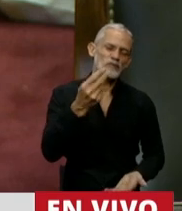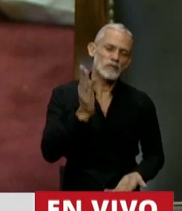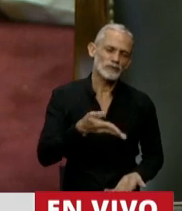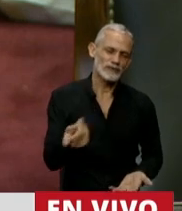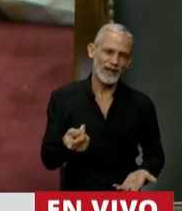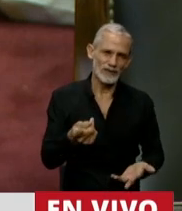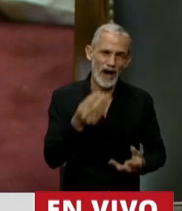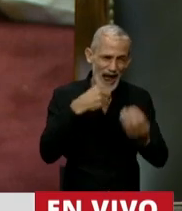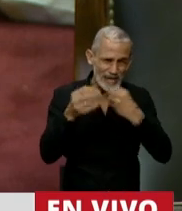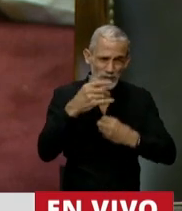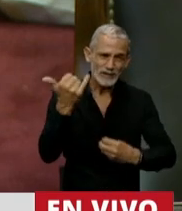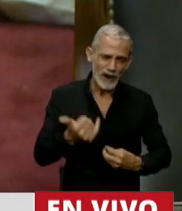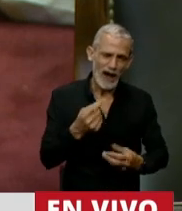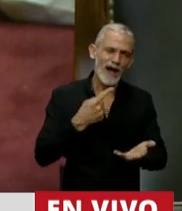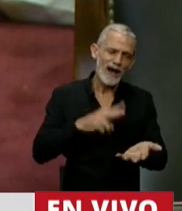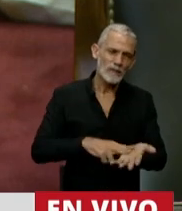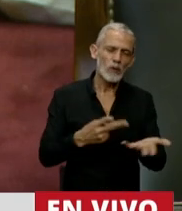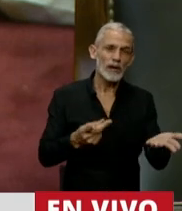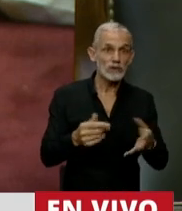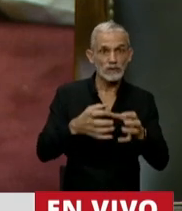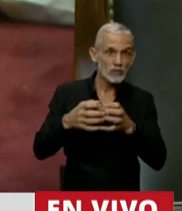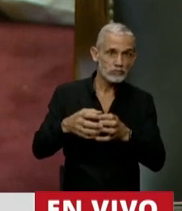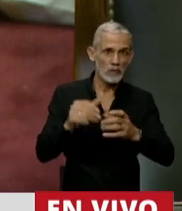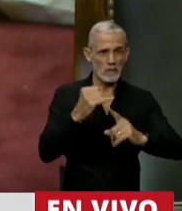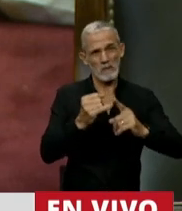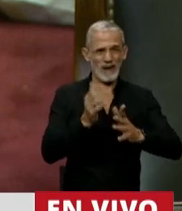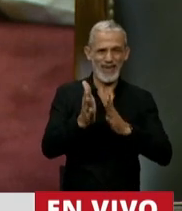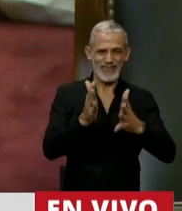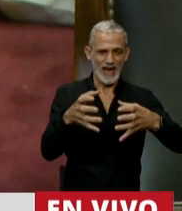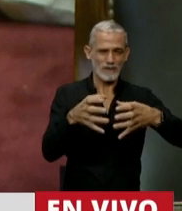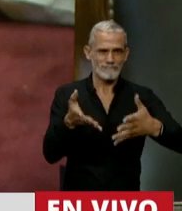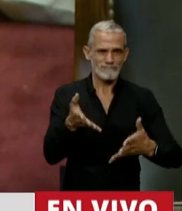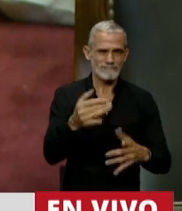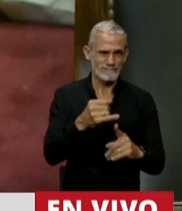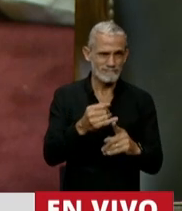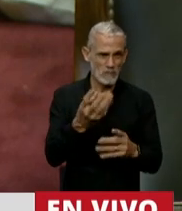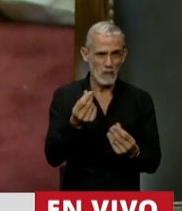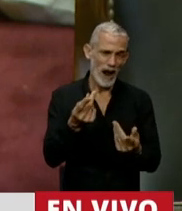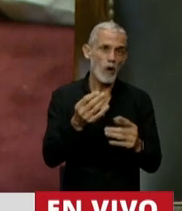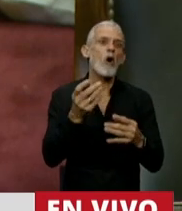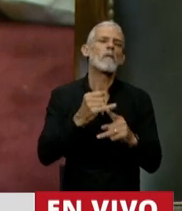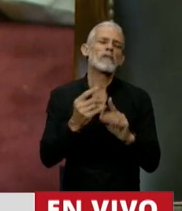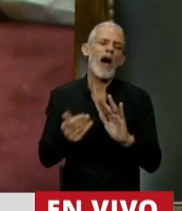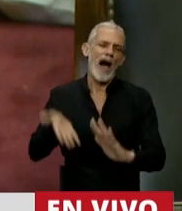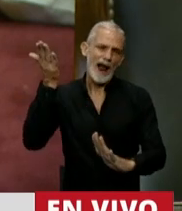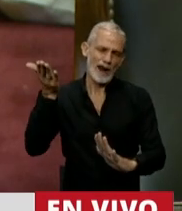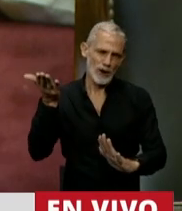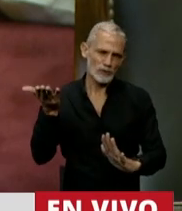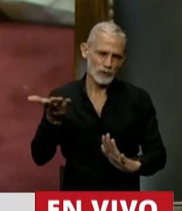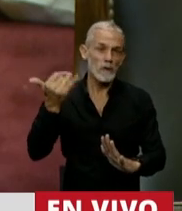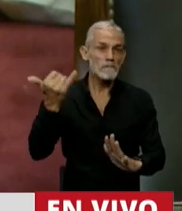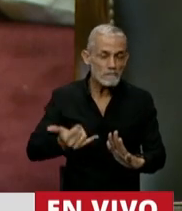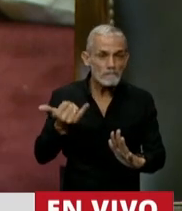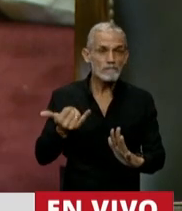alimentos y qué pasa con los sectores medios los sectores medios y medios altos que